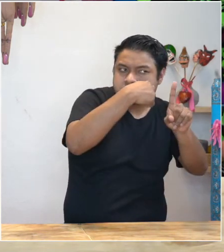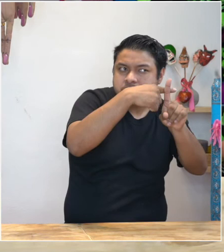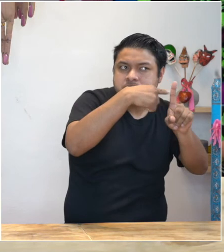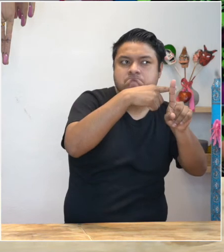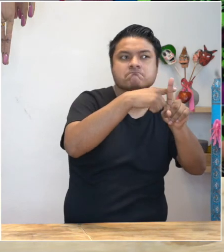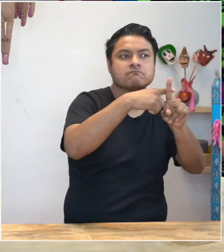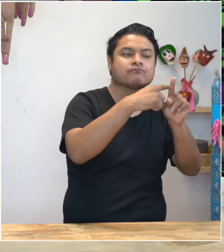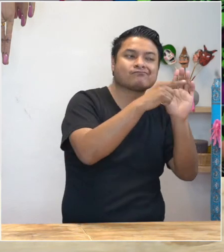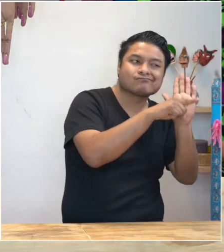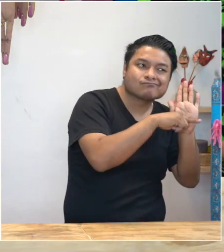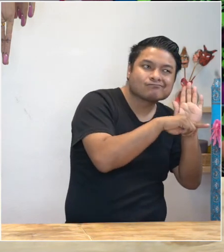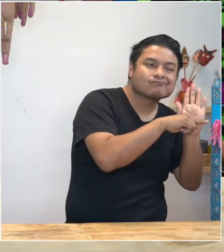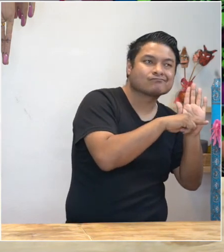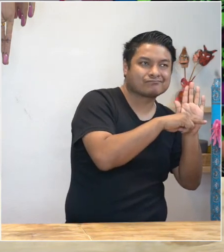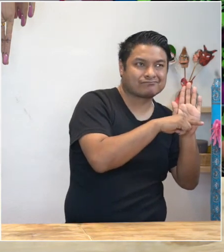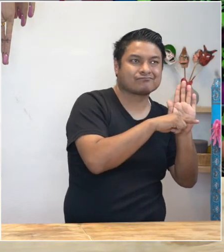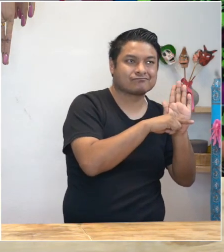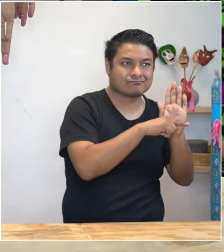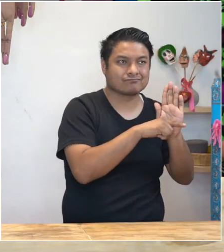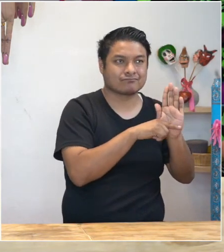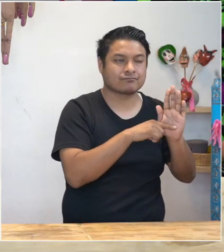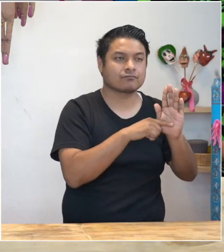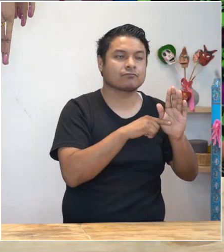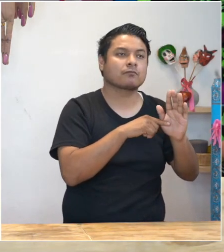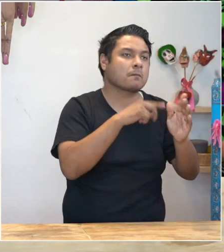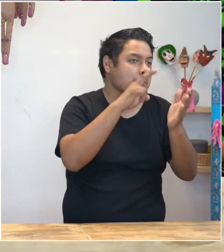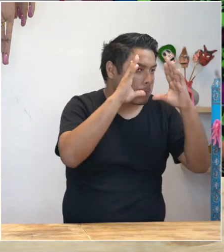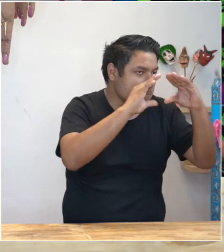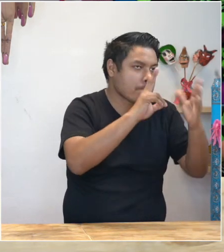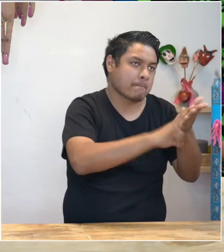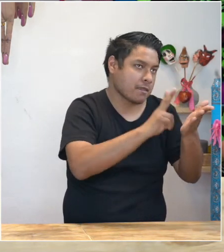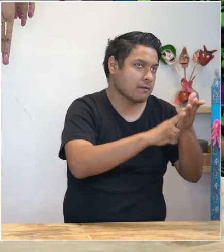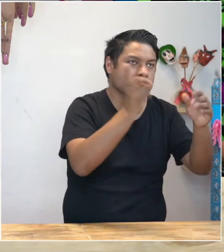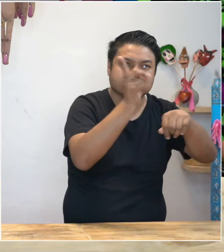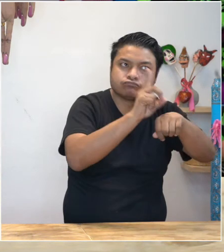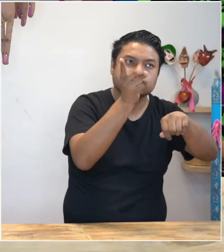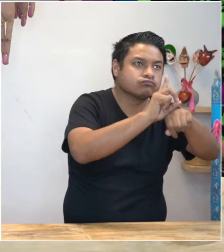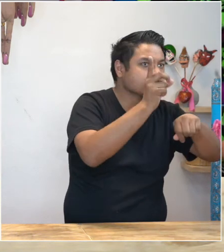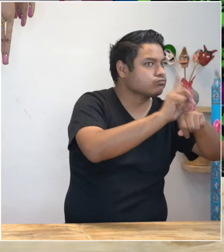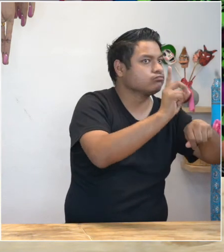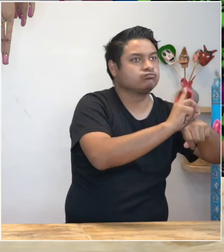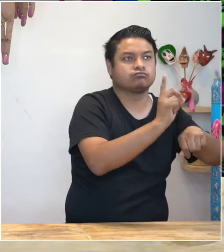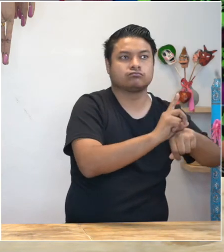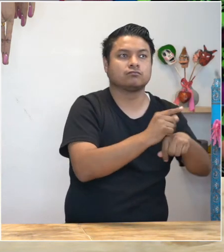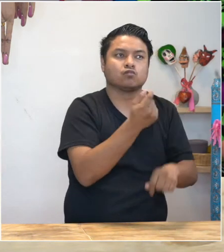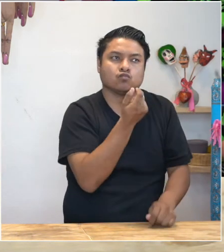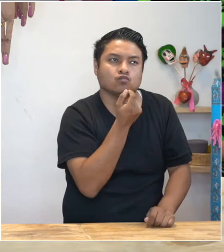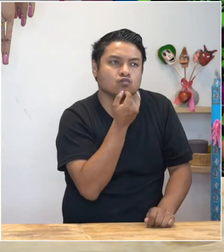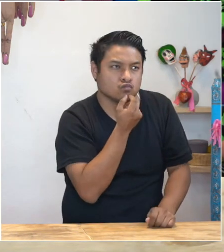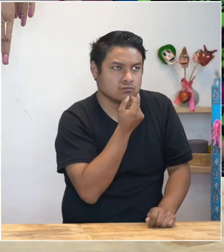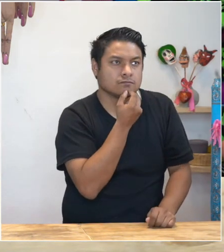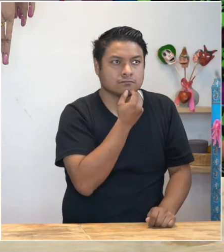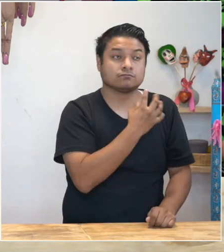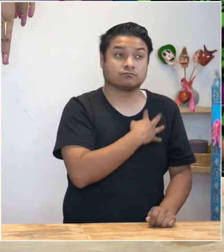adultas incluso, tienen la curiosidad, tienen el morbo por saber por qué